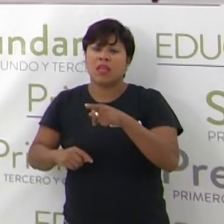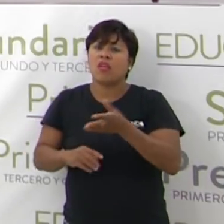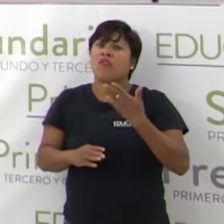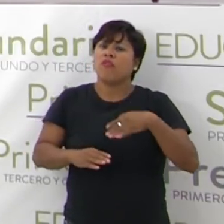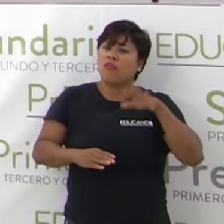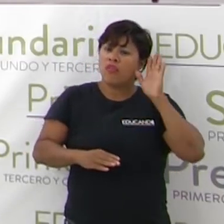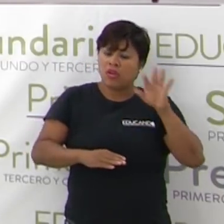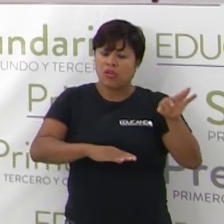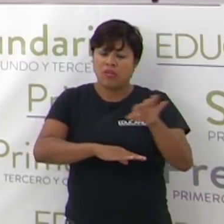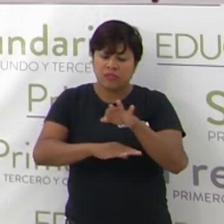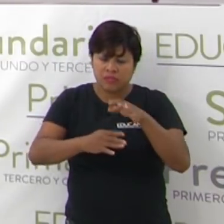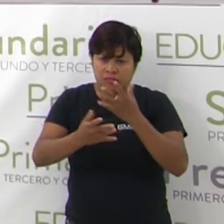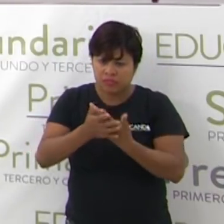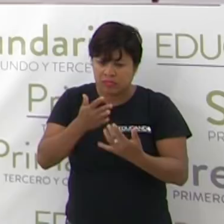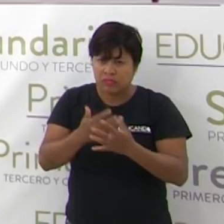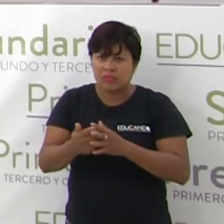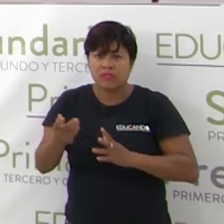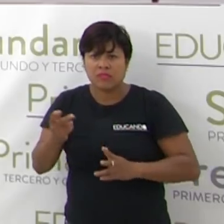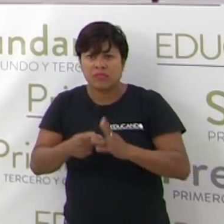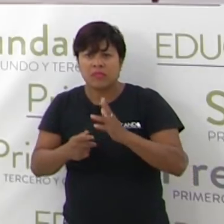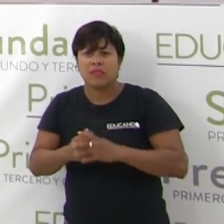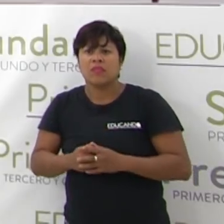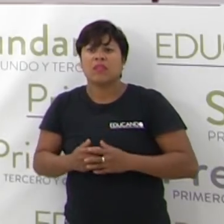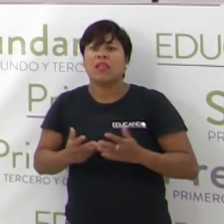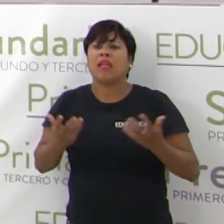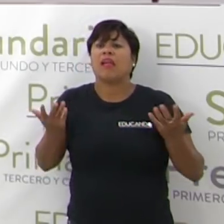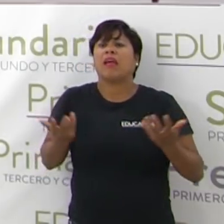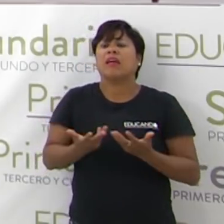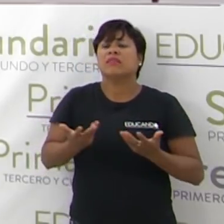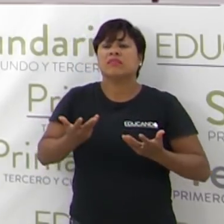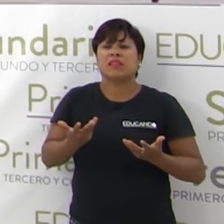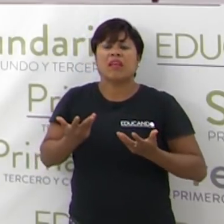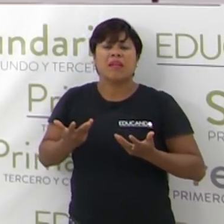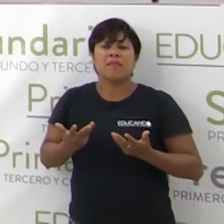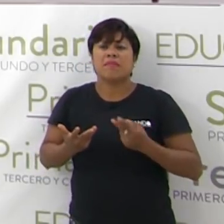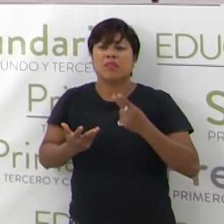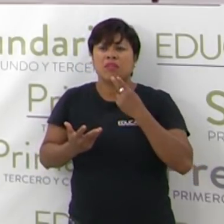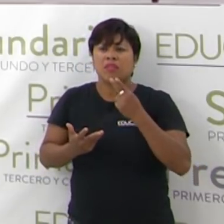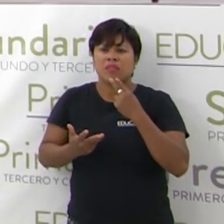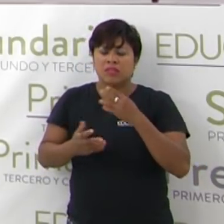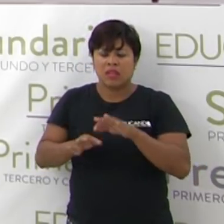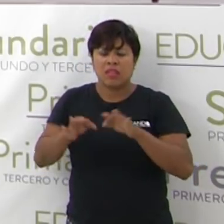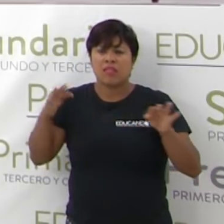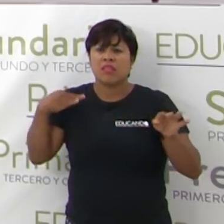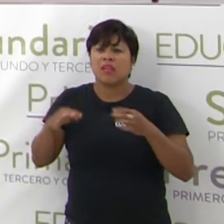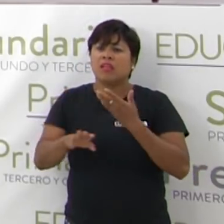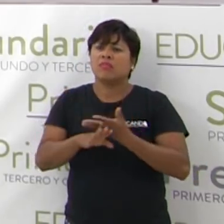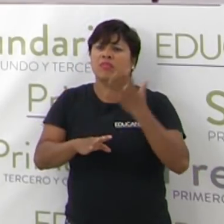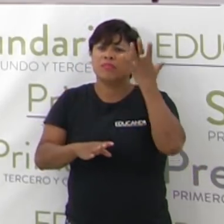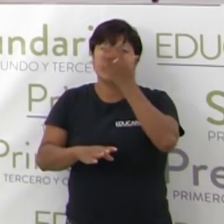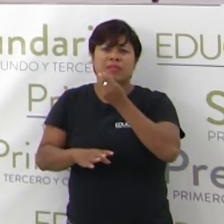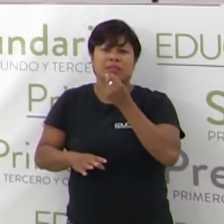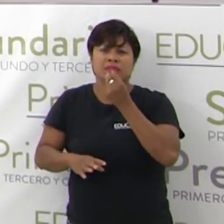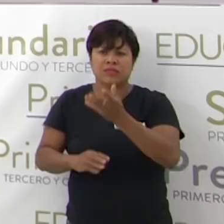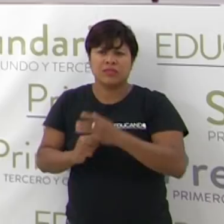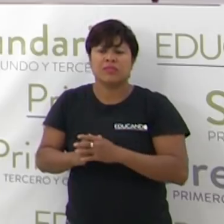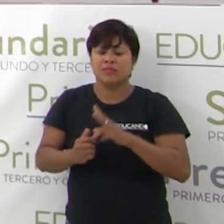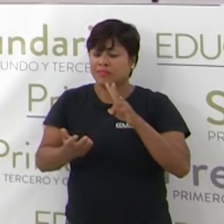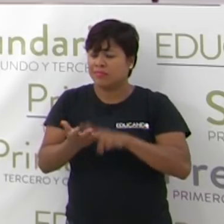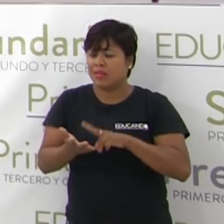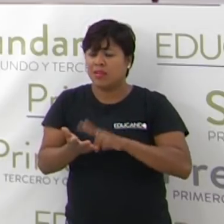sastres, que hacían que utilizaban unas telas preciosísimas,